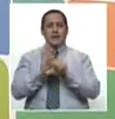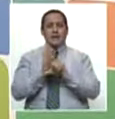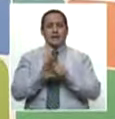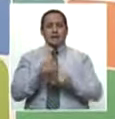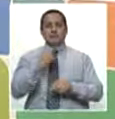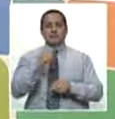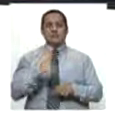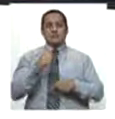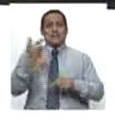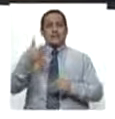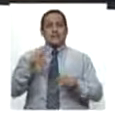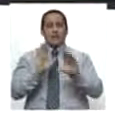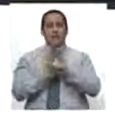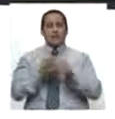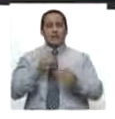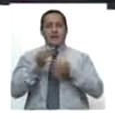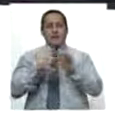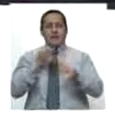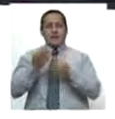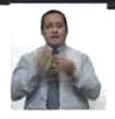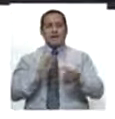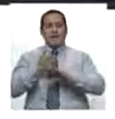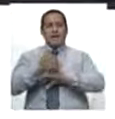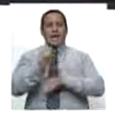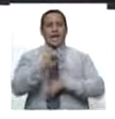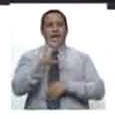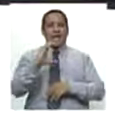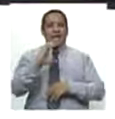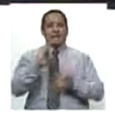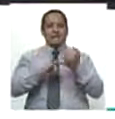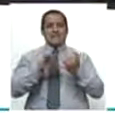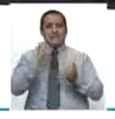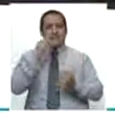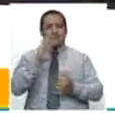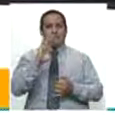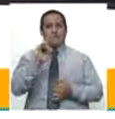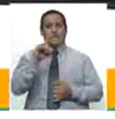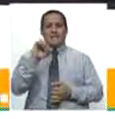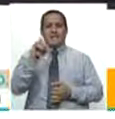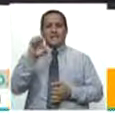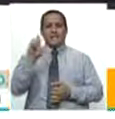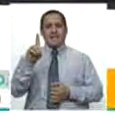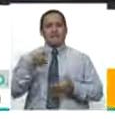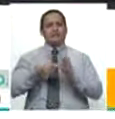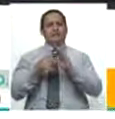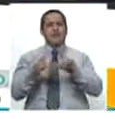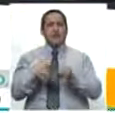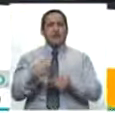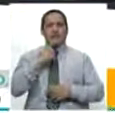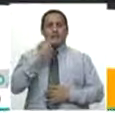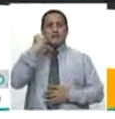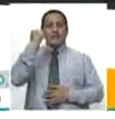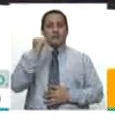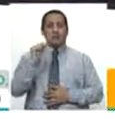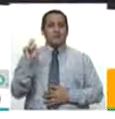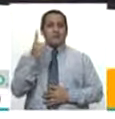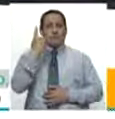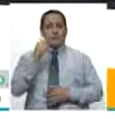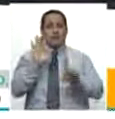ley. Sí, el tercer capítulo de la ley nos habla de la accesibilidad. La accesibilidad viene a ser un derecho y también un principio que